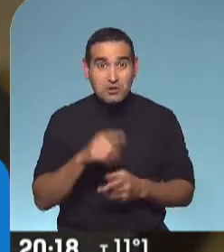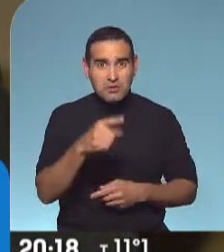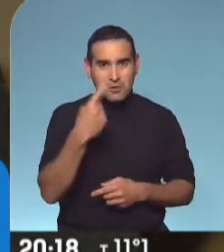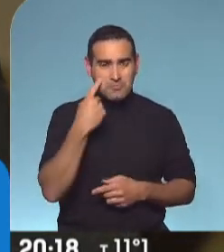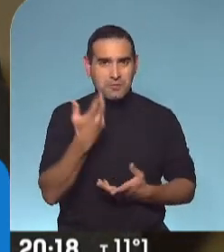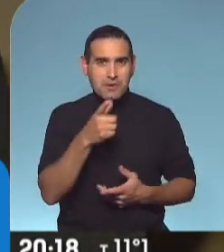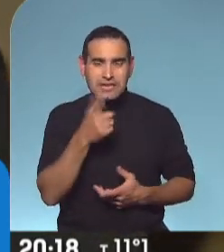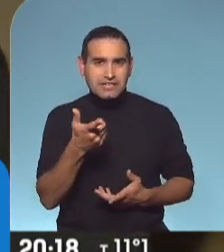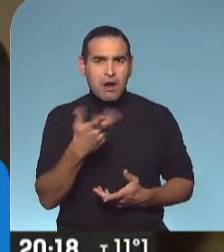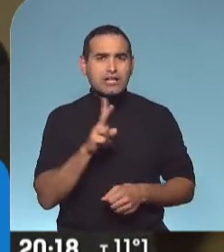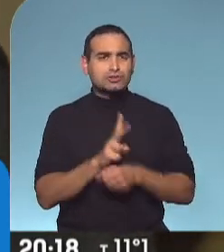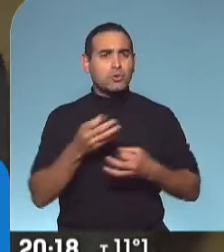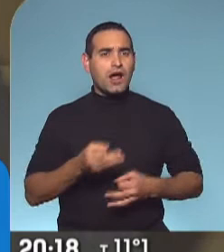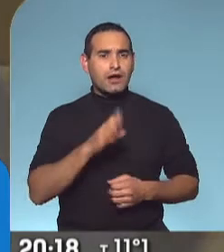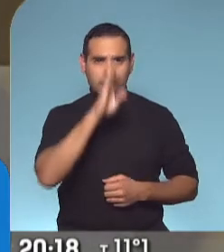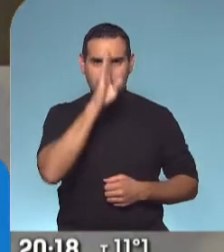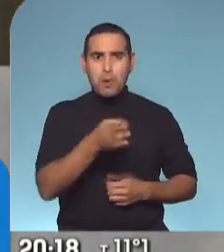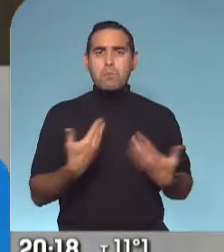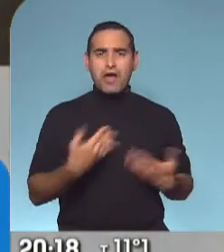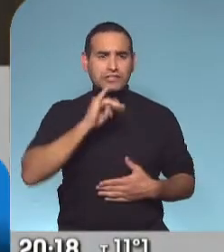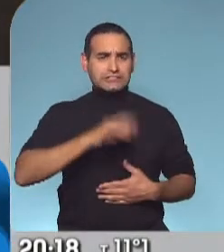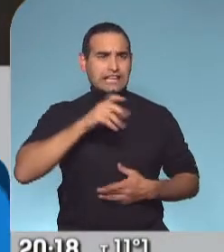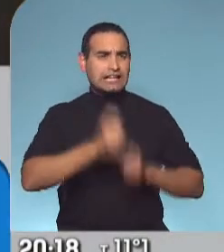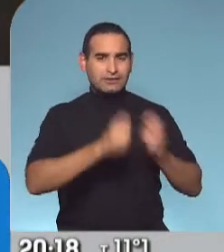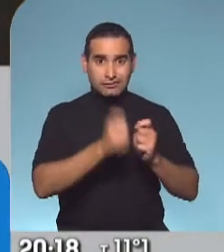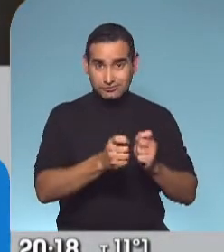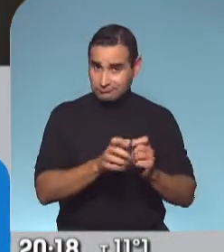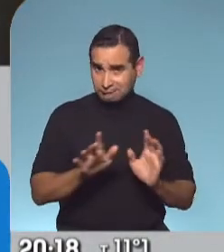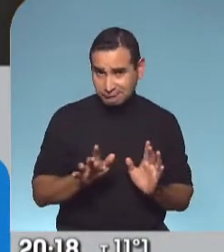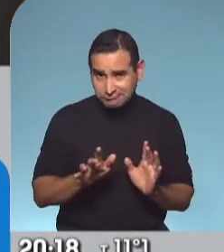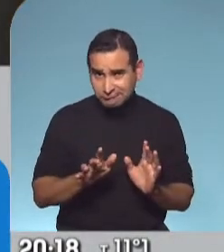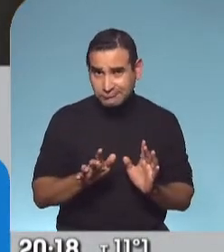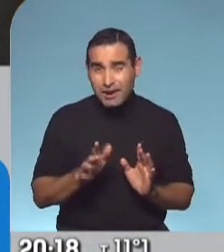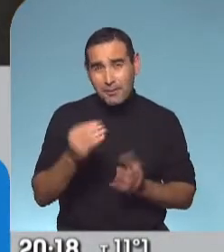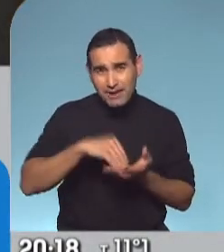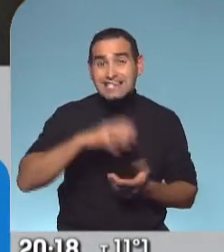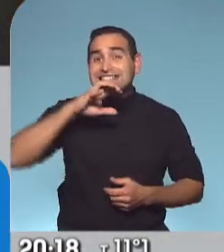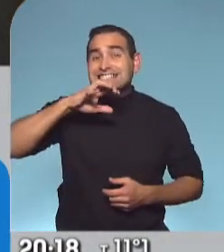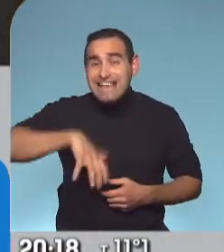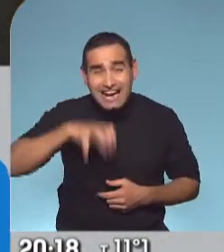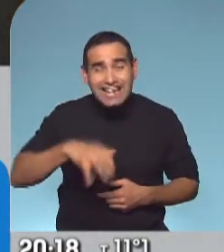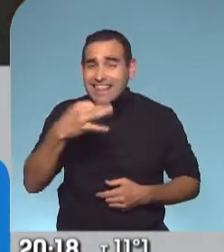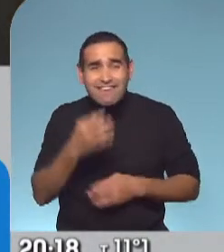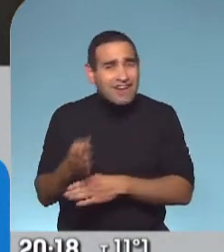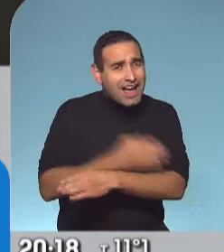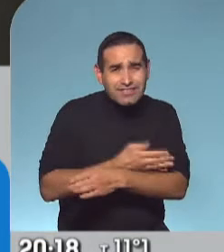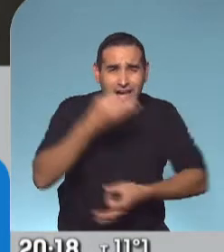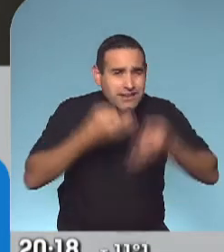una falsa seguridad con respecto a lo que debe ser la sangre, que además toda la sangre debe ser